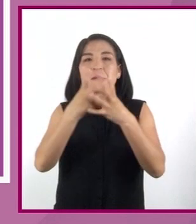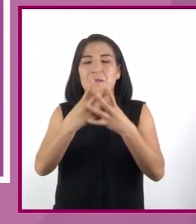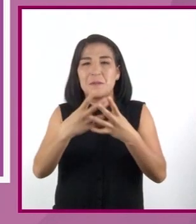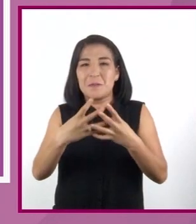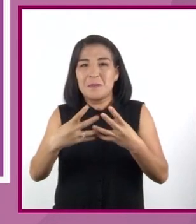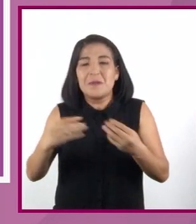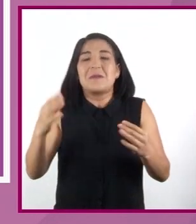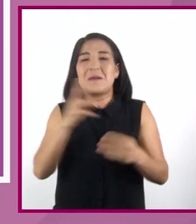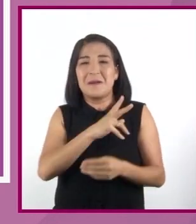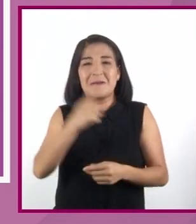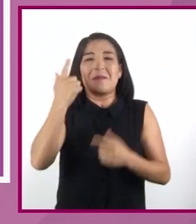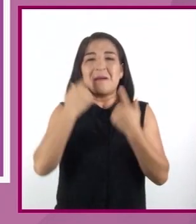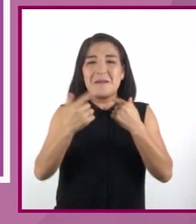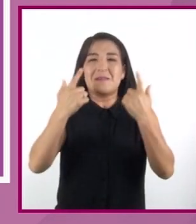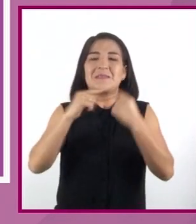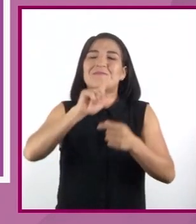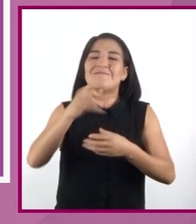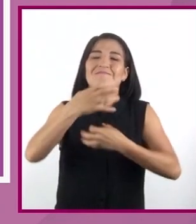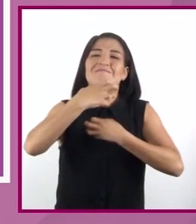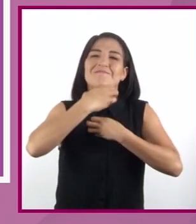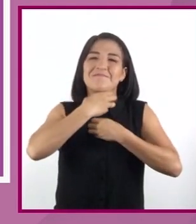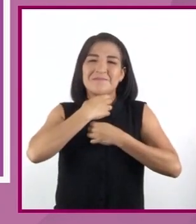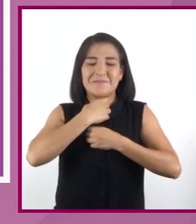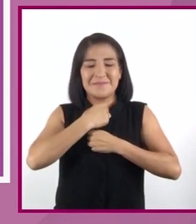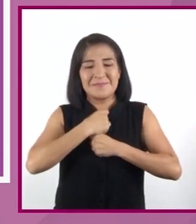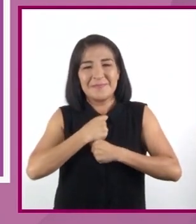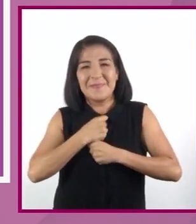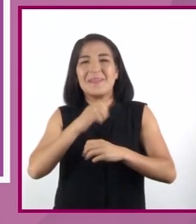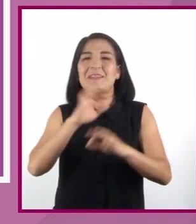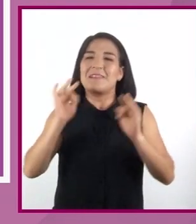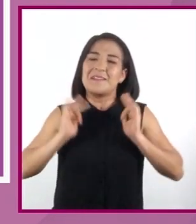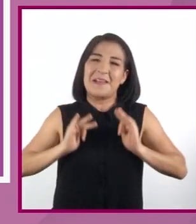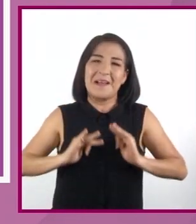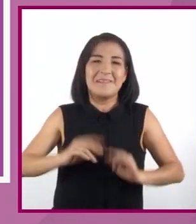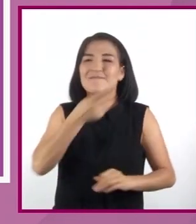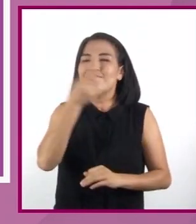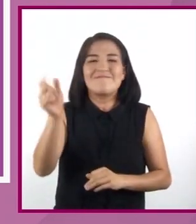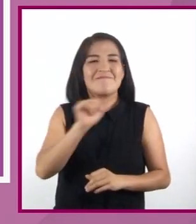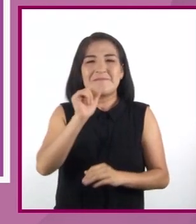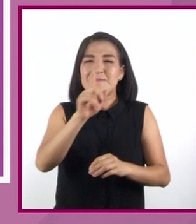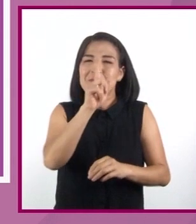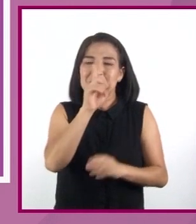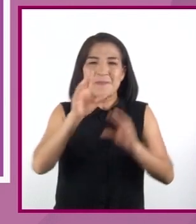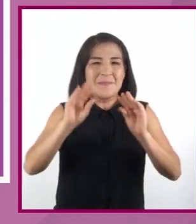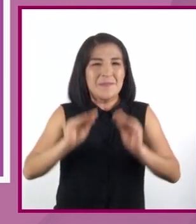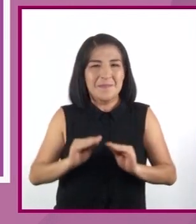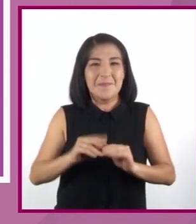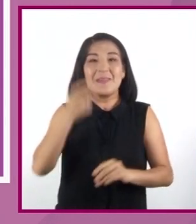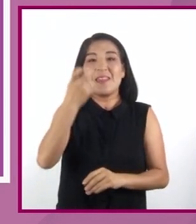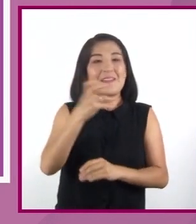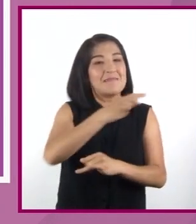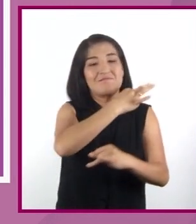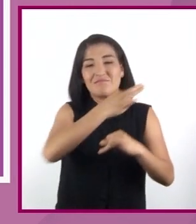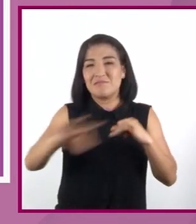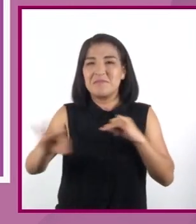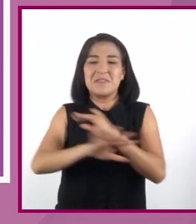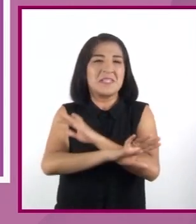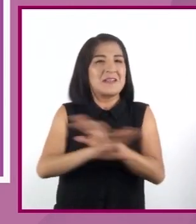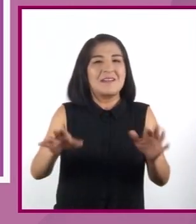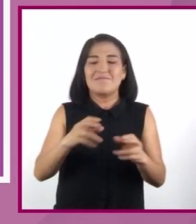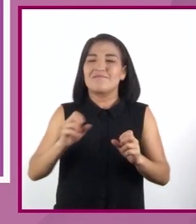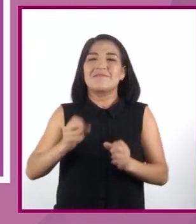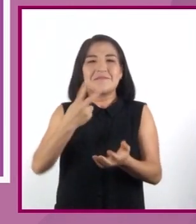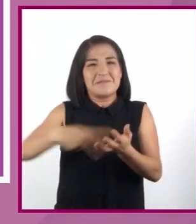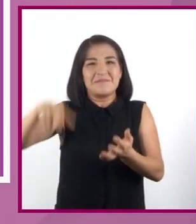quedó largo rato escondida en su cuello, sin moverse ni decir una palabra. Fue ese el último día que Alicia estuvo